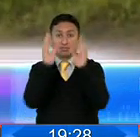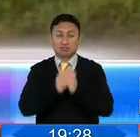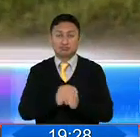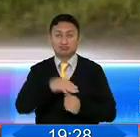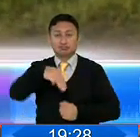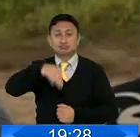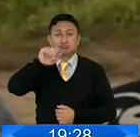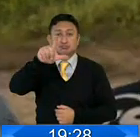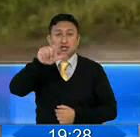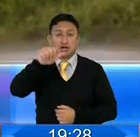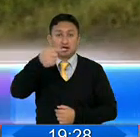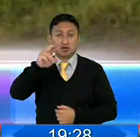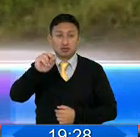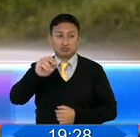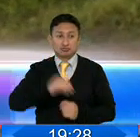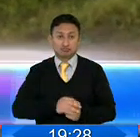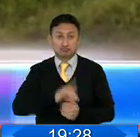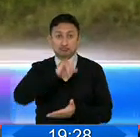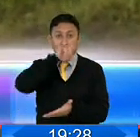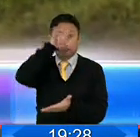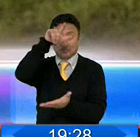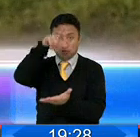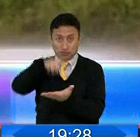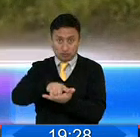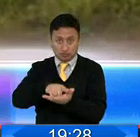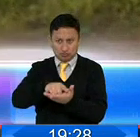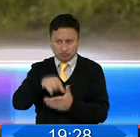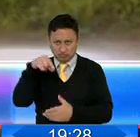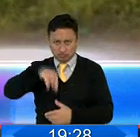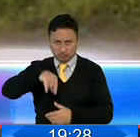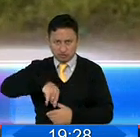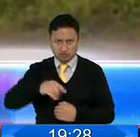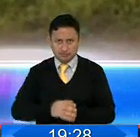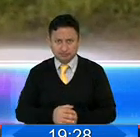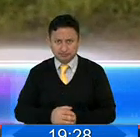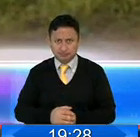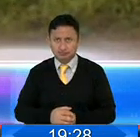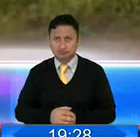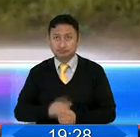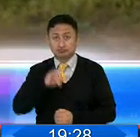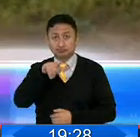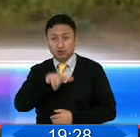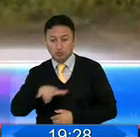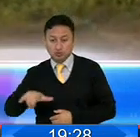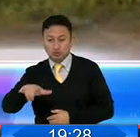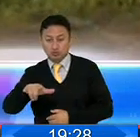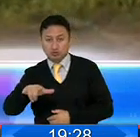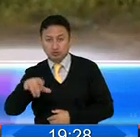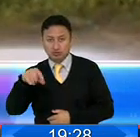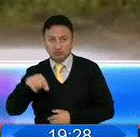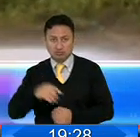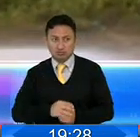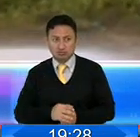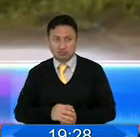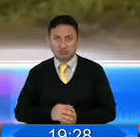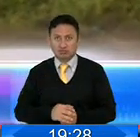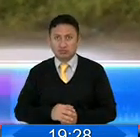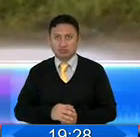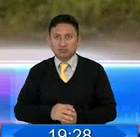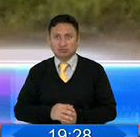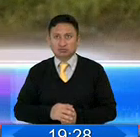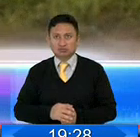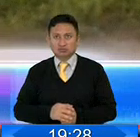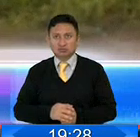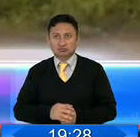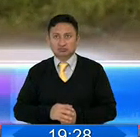aeronave tipo Cessna Centurión, la misma que se encontraba estacionada acá y con señales de